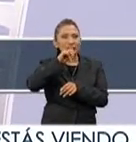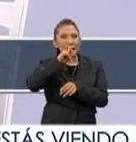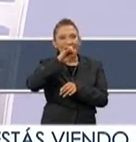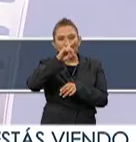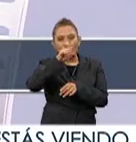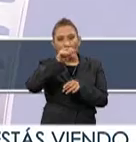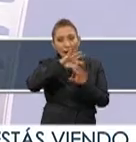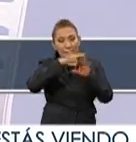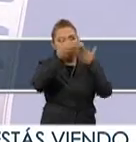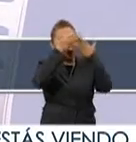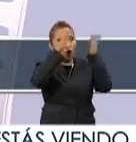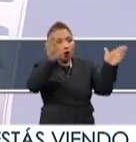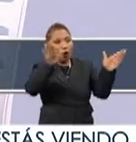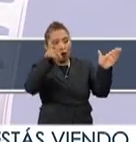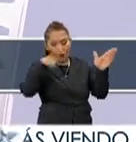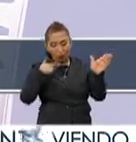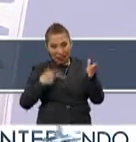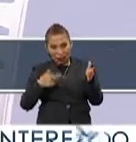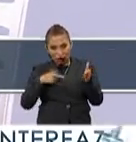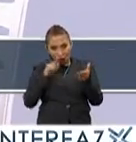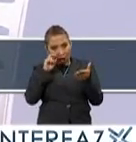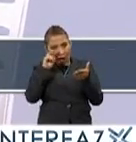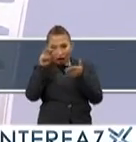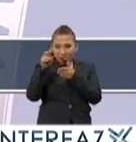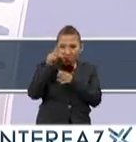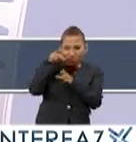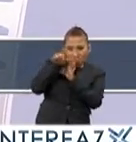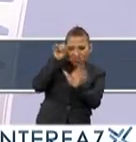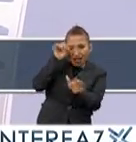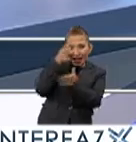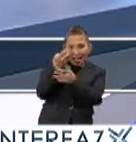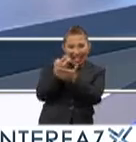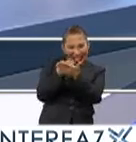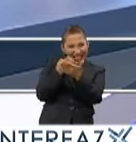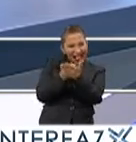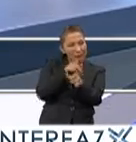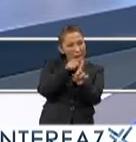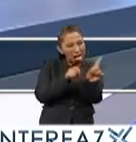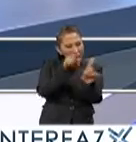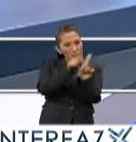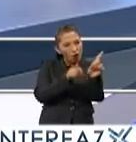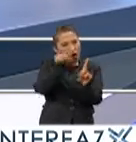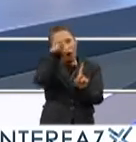panorama social en donde el cronista se burla, digamos, de nuestras